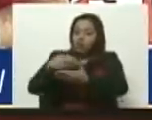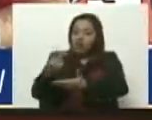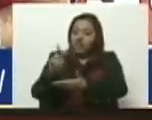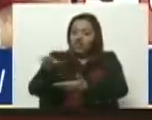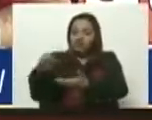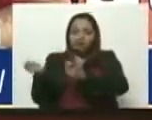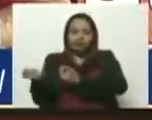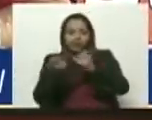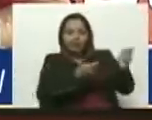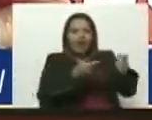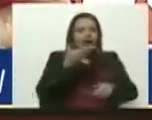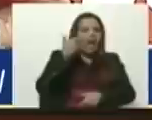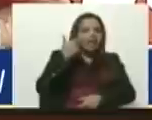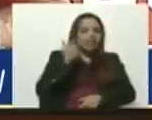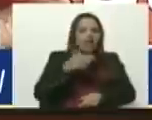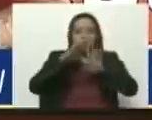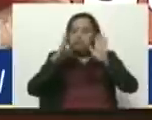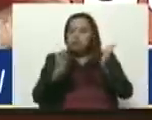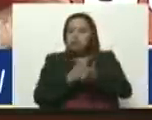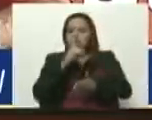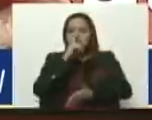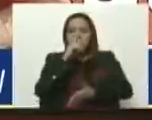al mundo no dijo nada